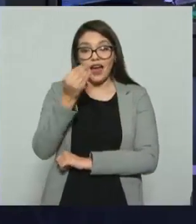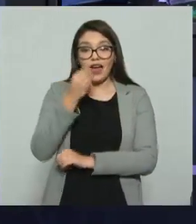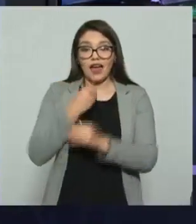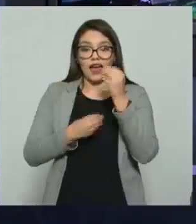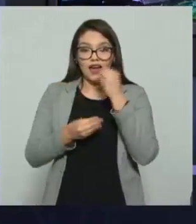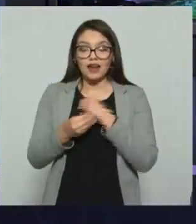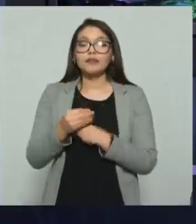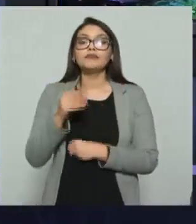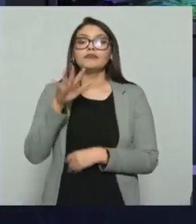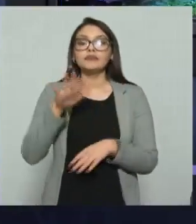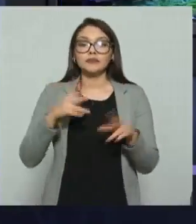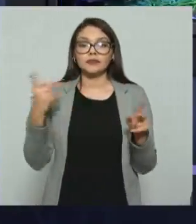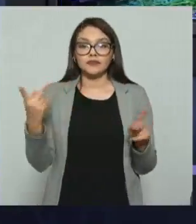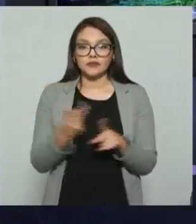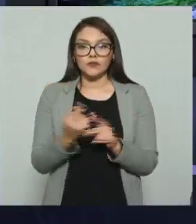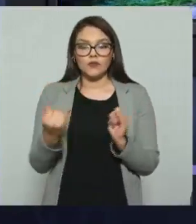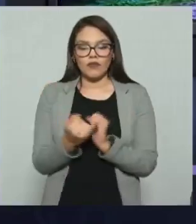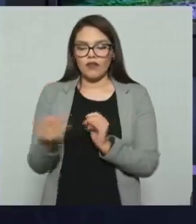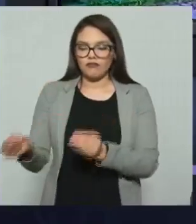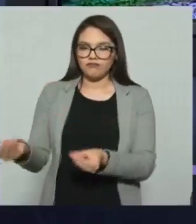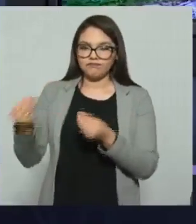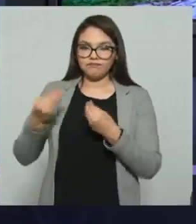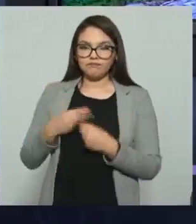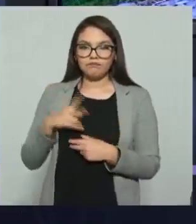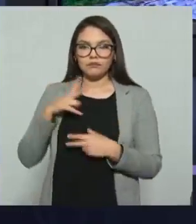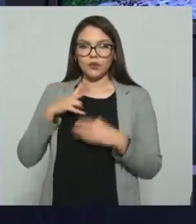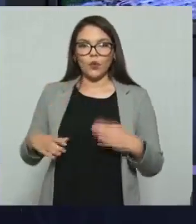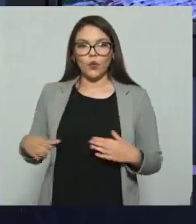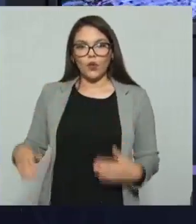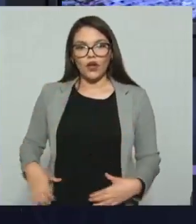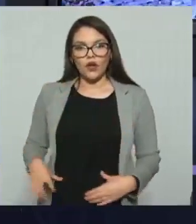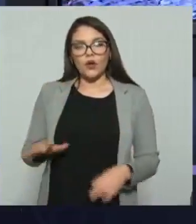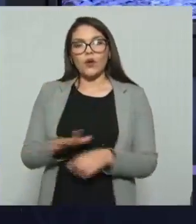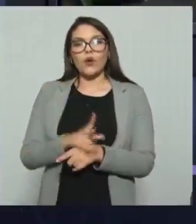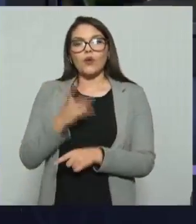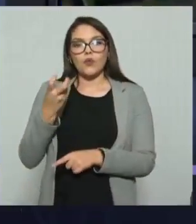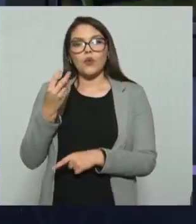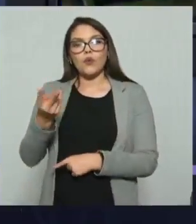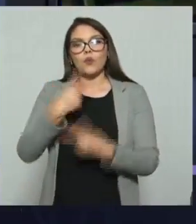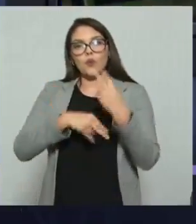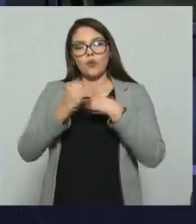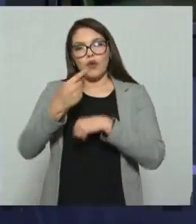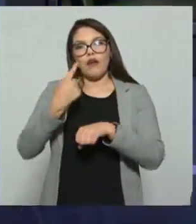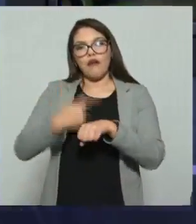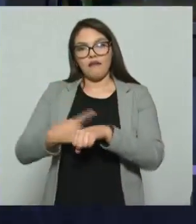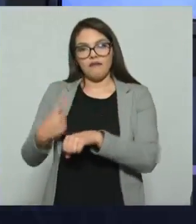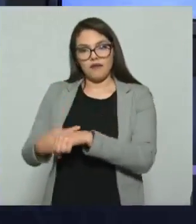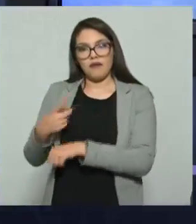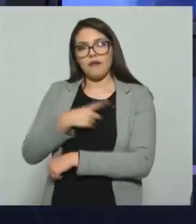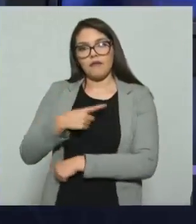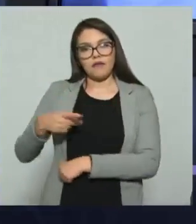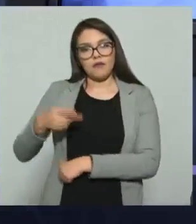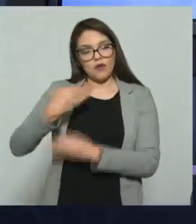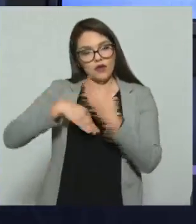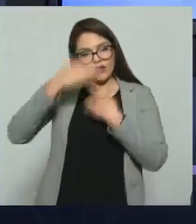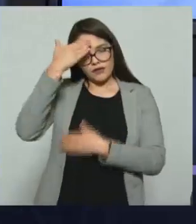se pasan a nuestro cuerpo y de ahí muchas enfermedades que están surgiendo y la importancia de estar conscientes de esto. ¿Cómo cuáles